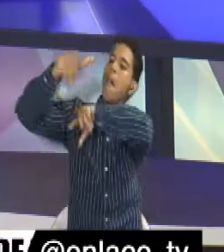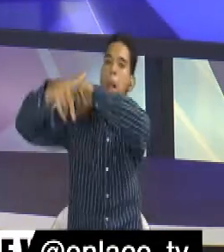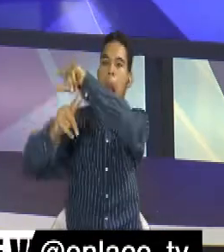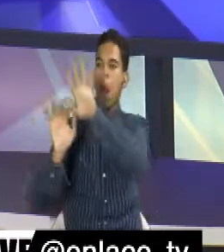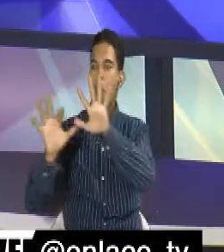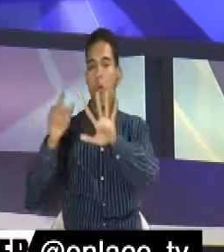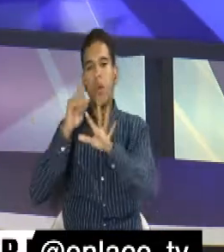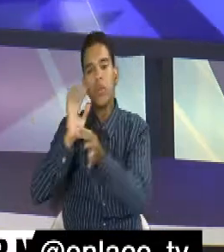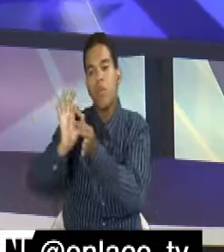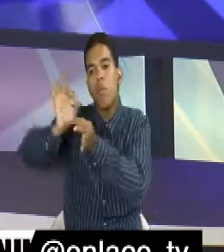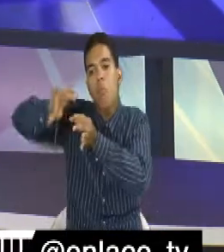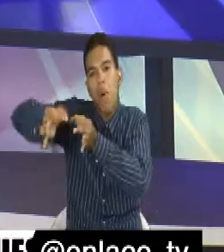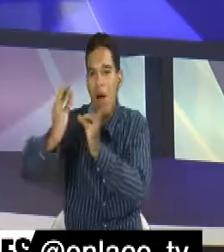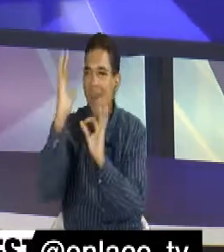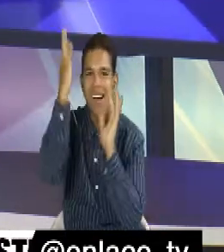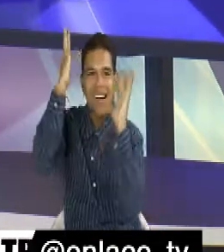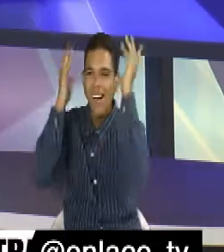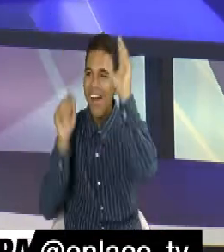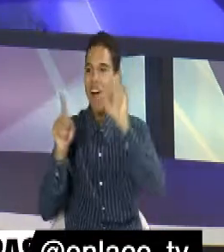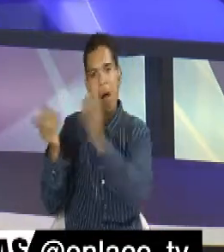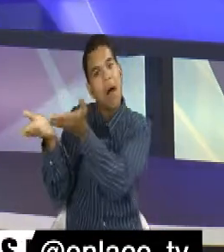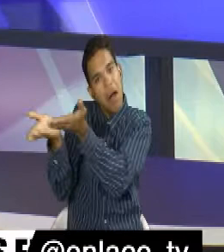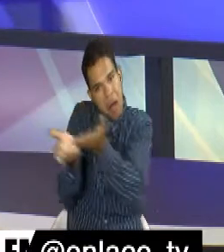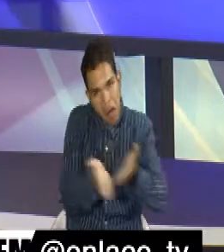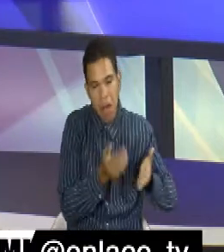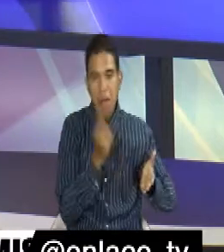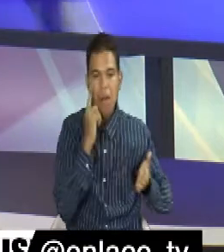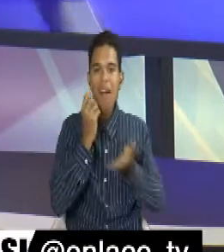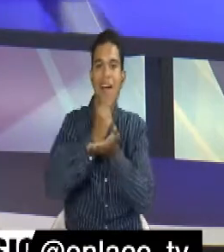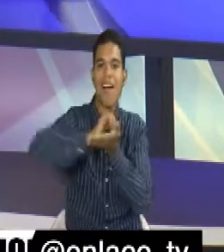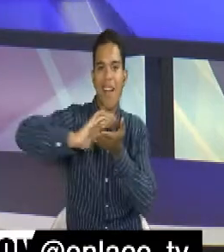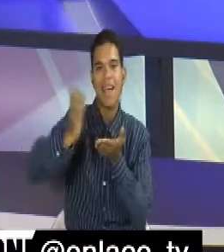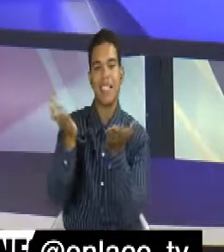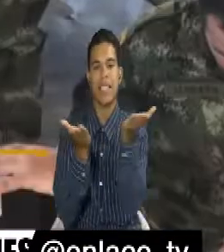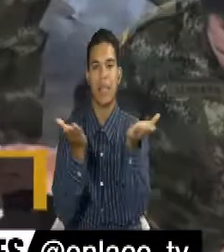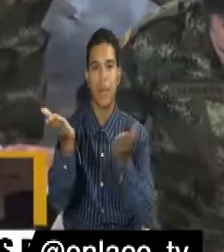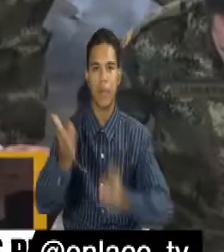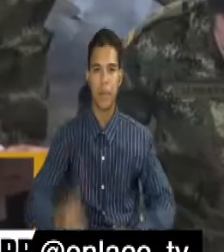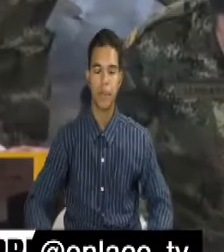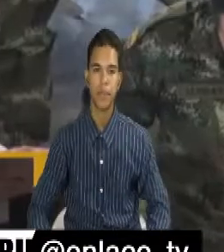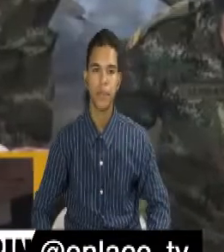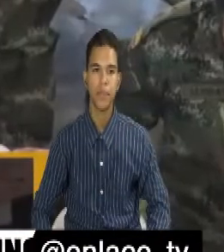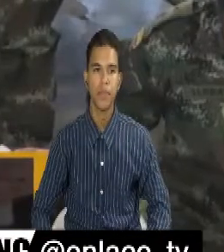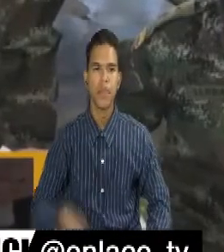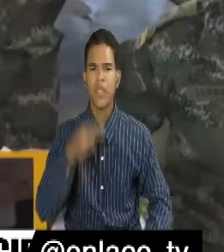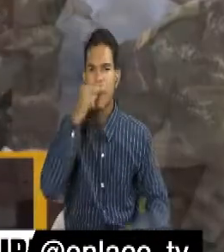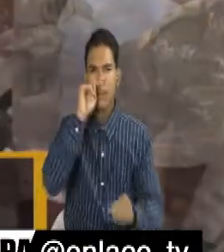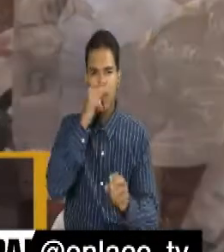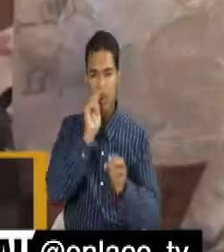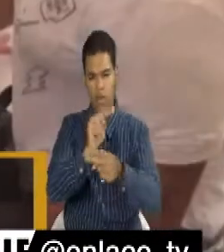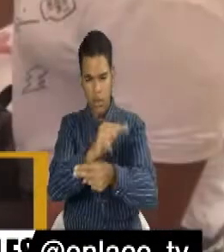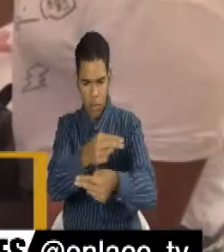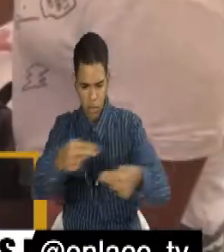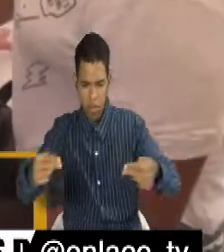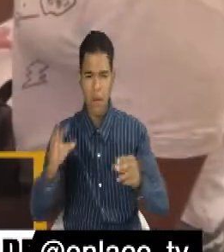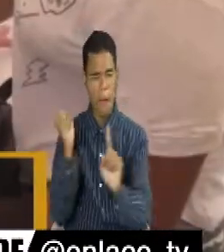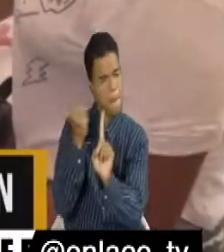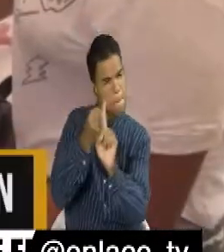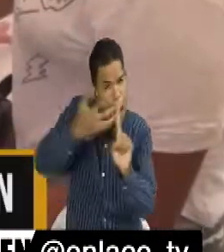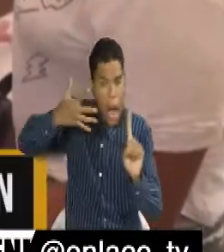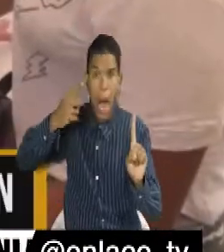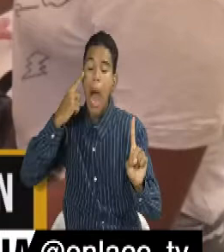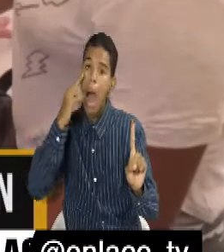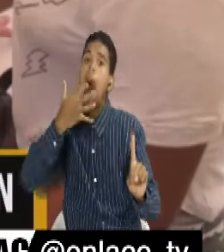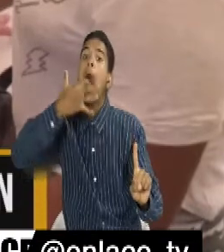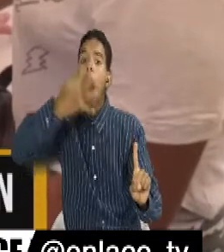rural accedió a diversos servicios de forma gratuita. Cientos de niños y adultos fueron impactados en el corregimiento